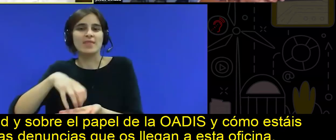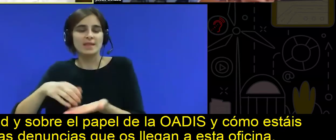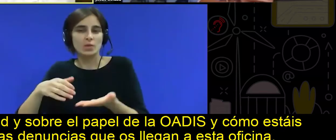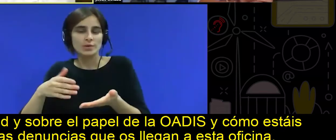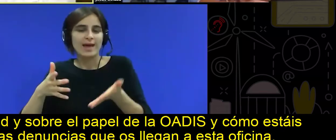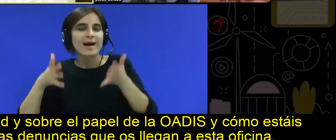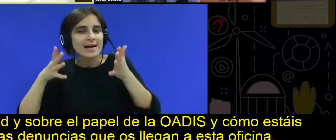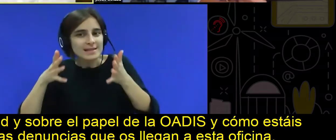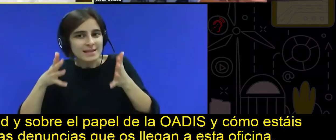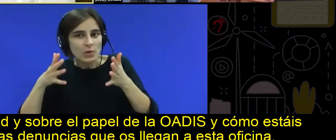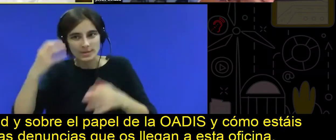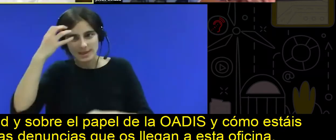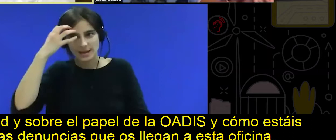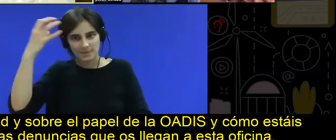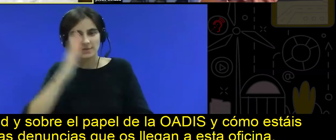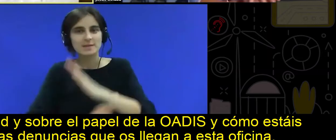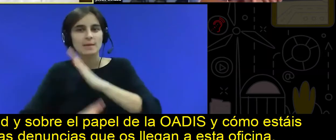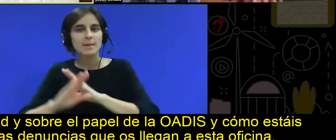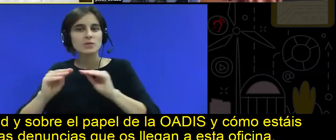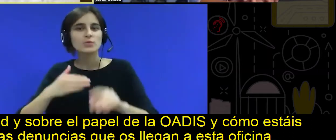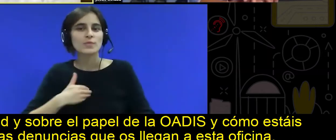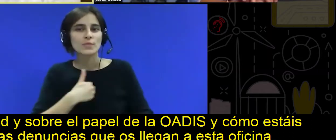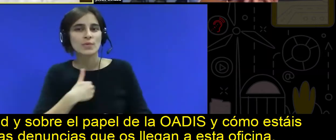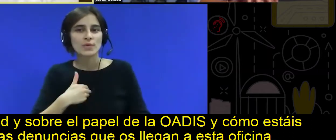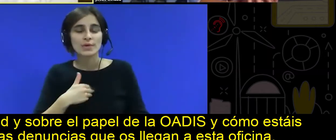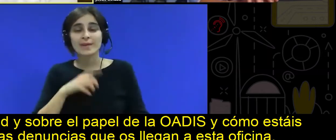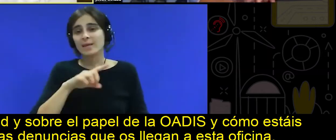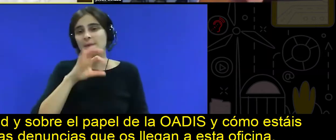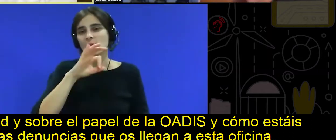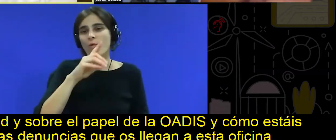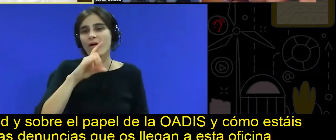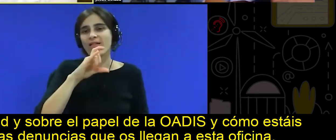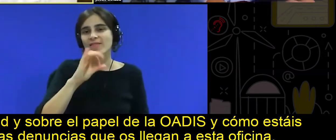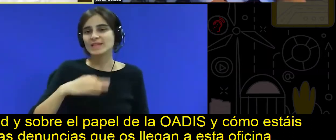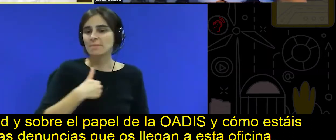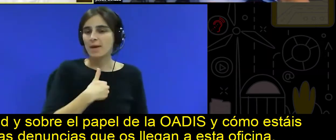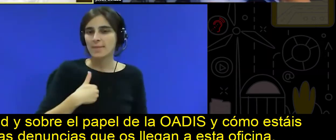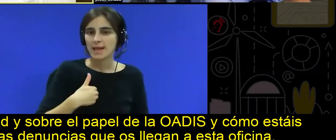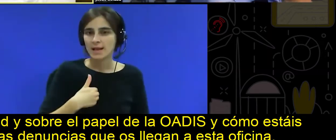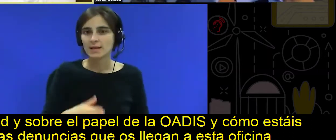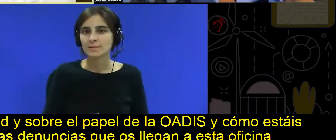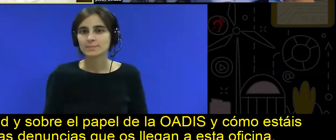sobre discapacidad y sobre el papel de la UADIS y cómo estáis